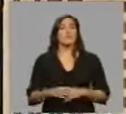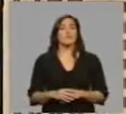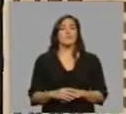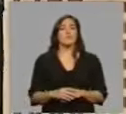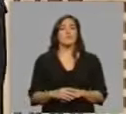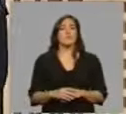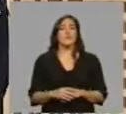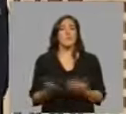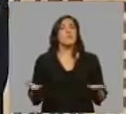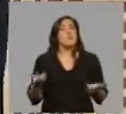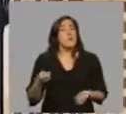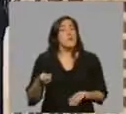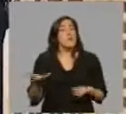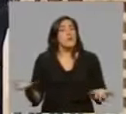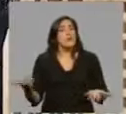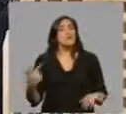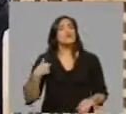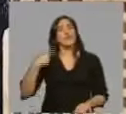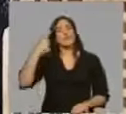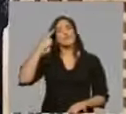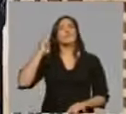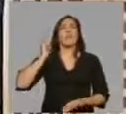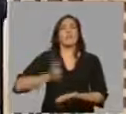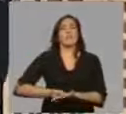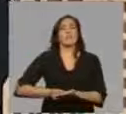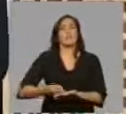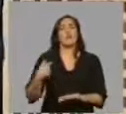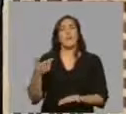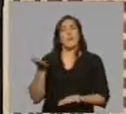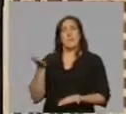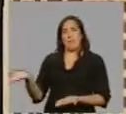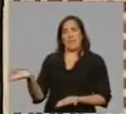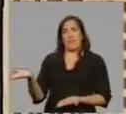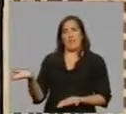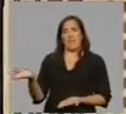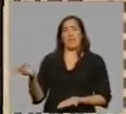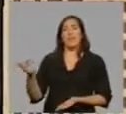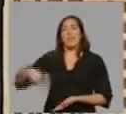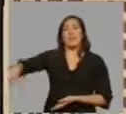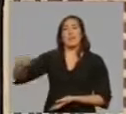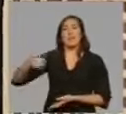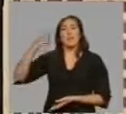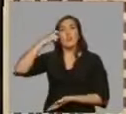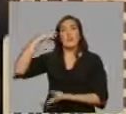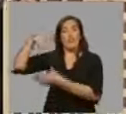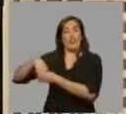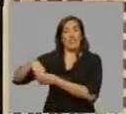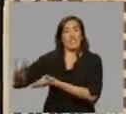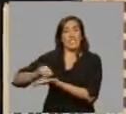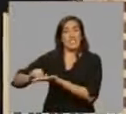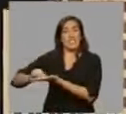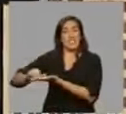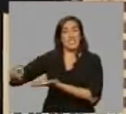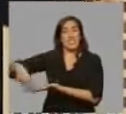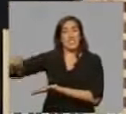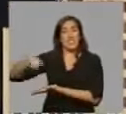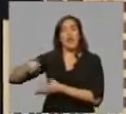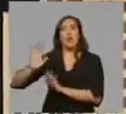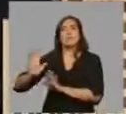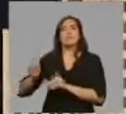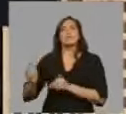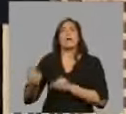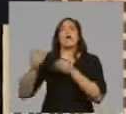eso y no por otra cosa tomé la decisión de pedirle a nuestros senadores que posterguen para fin de